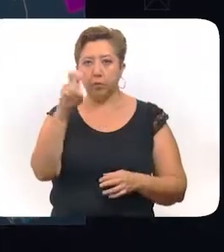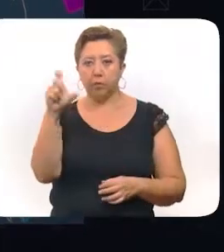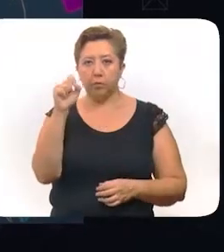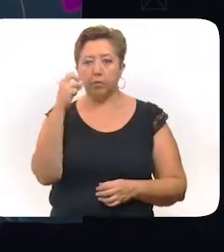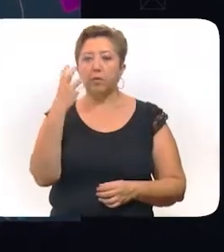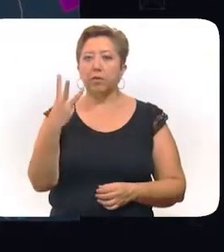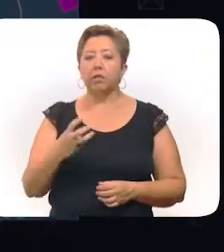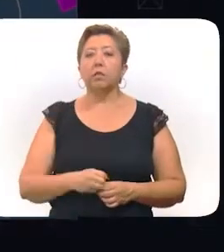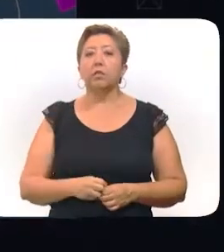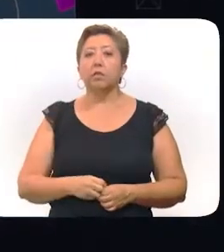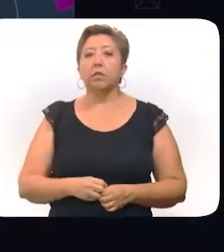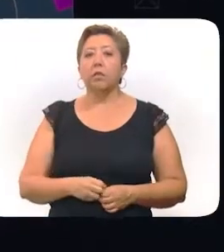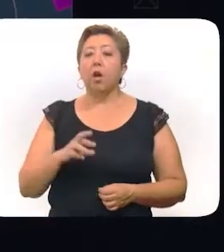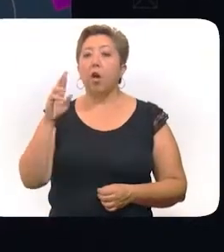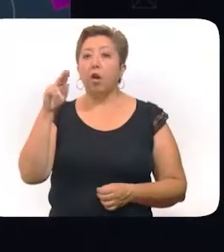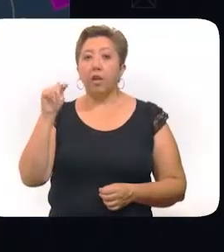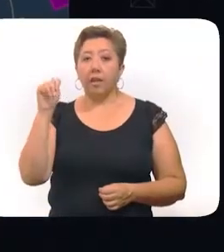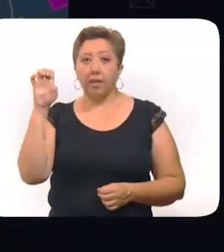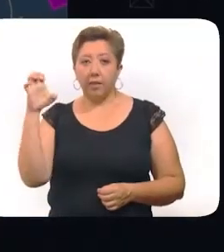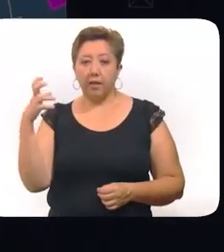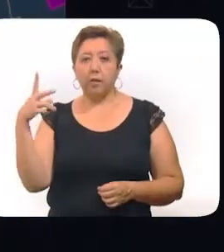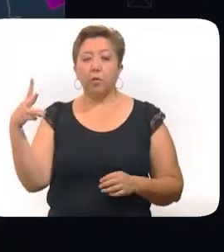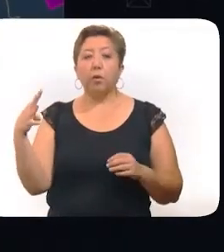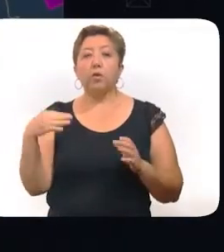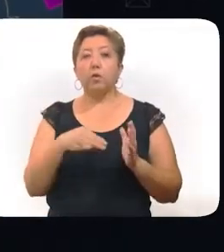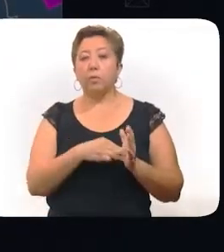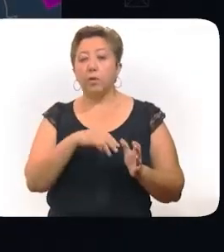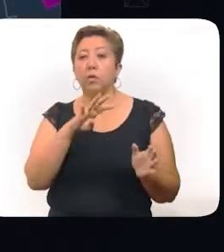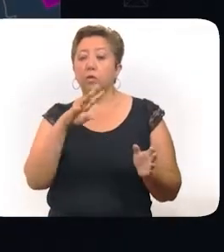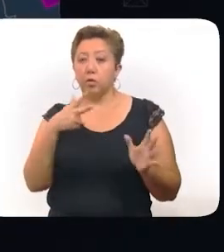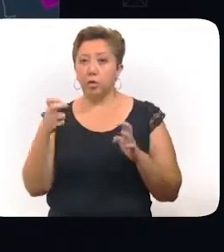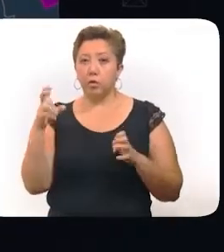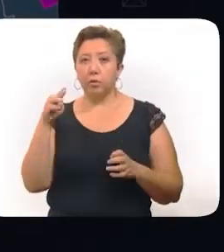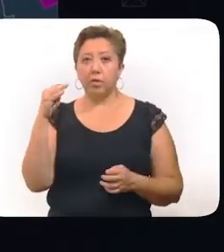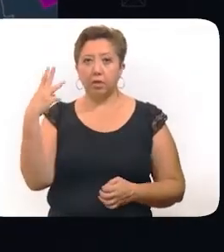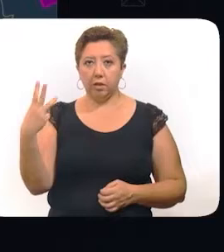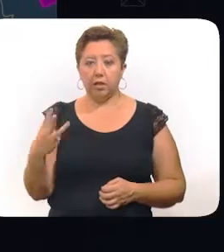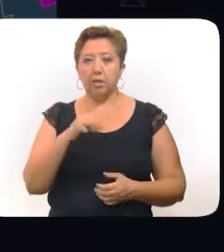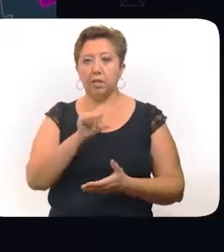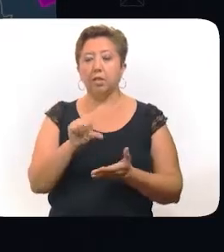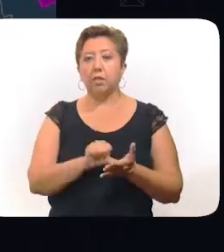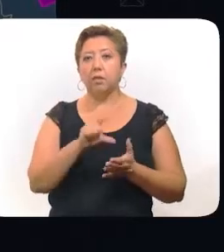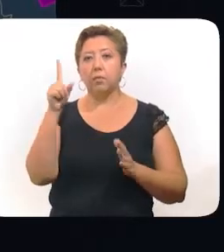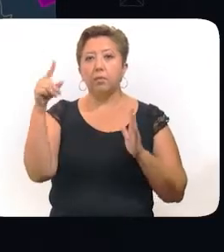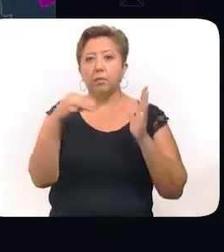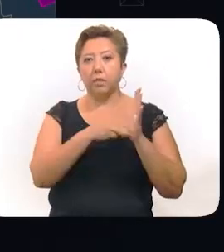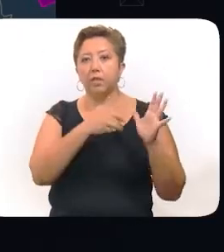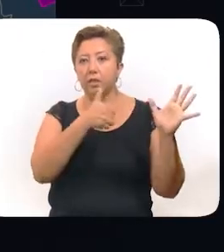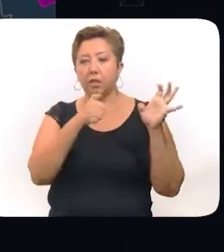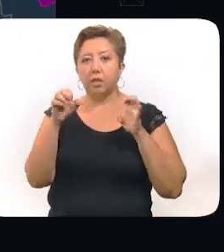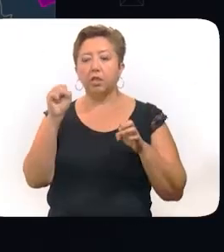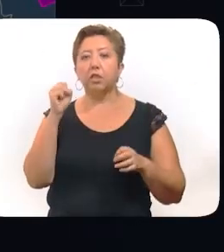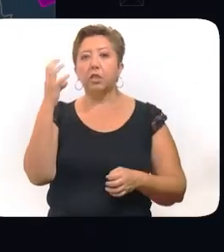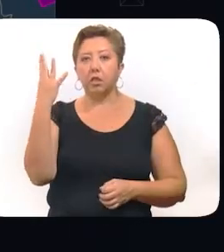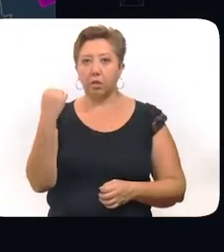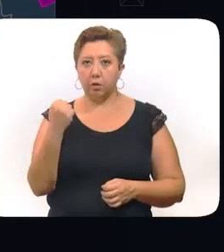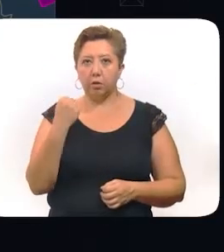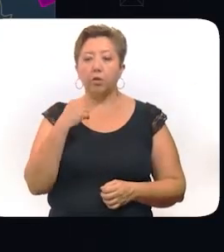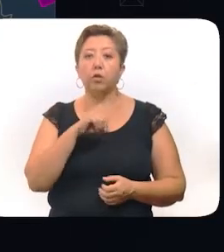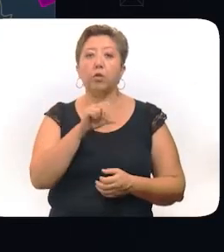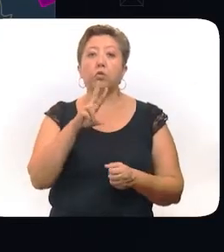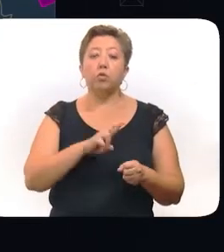5.223, en la zona oriente 4.893, en la zona centro 1.669, en la zona